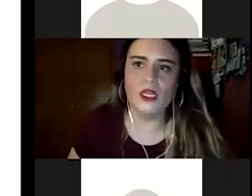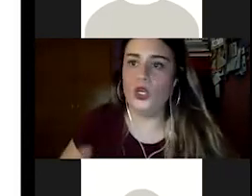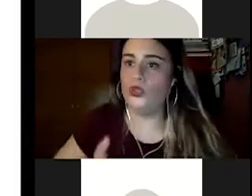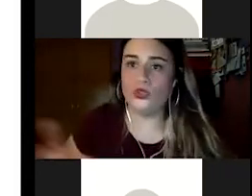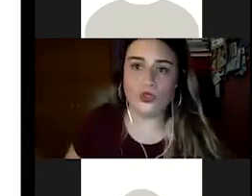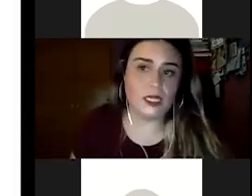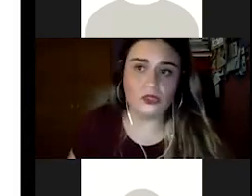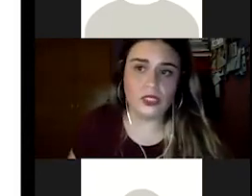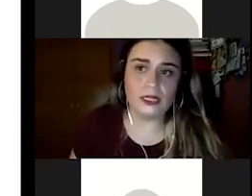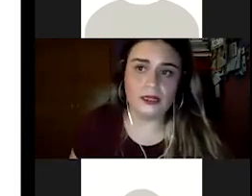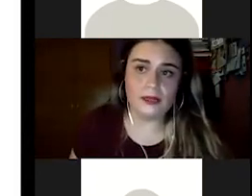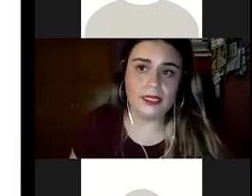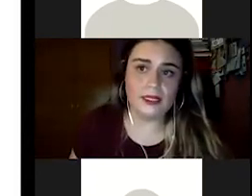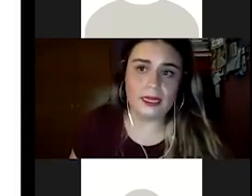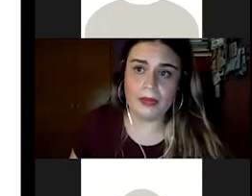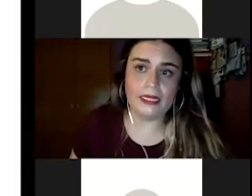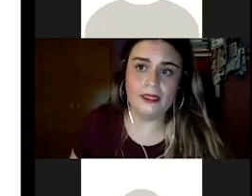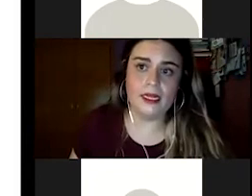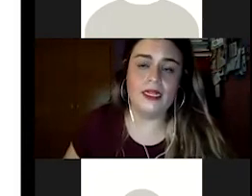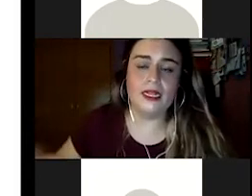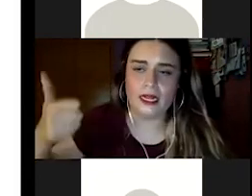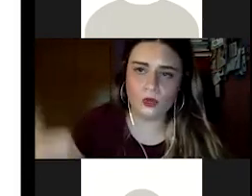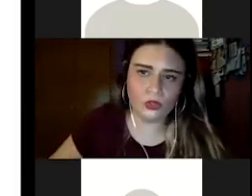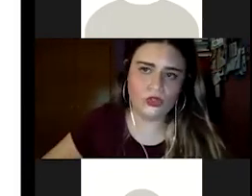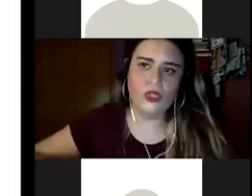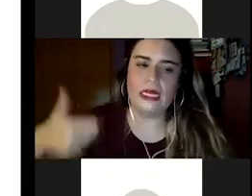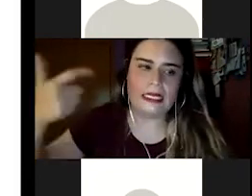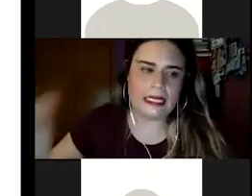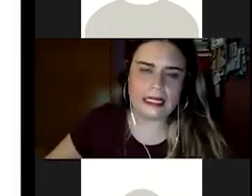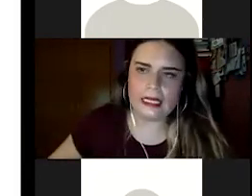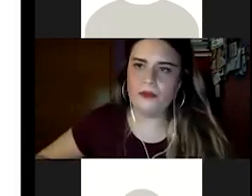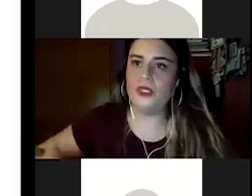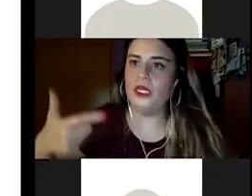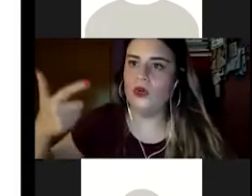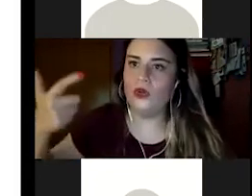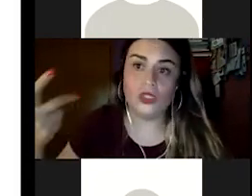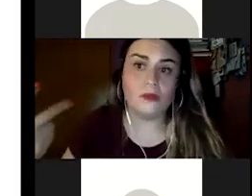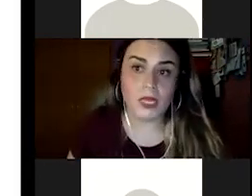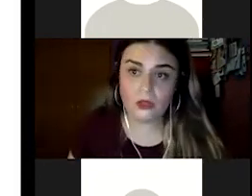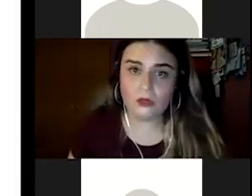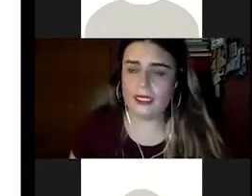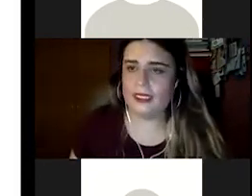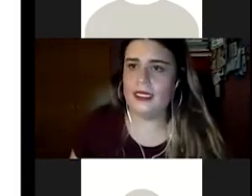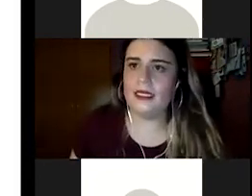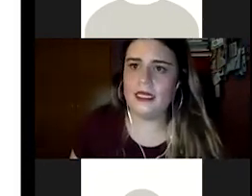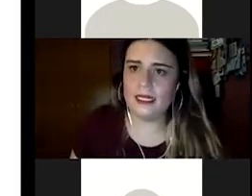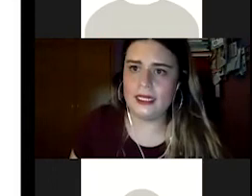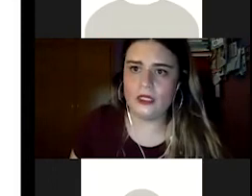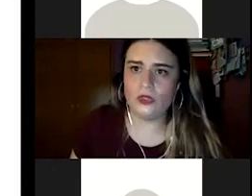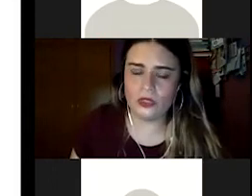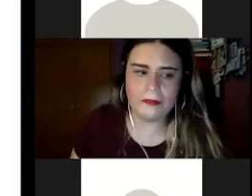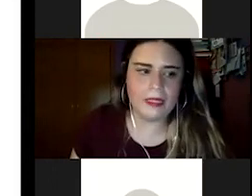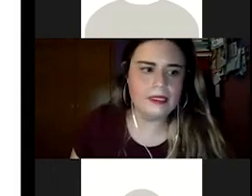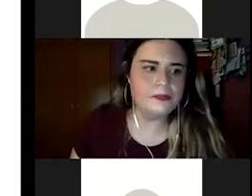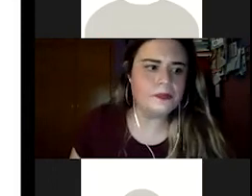evidentemente no toda la sociedad civil del país tiene ni el recurso, ni el tiempo, ni el conocimiento para hacer incidencia en